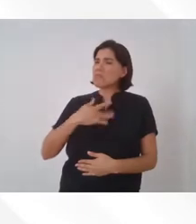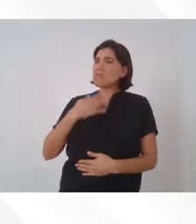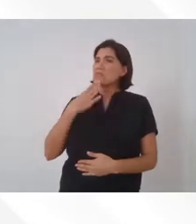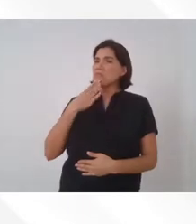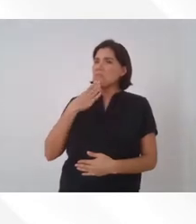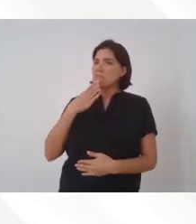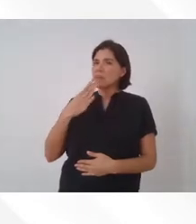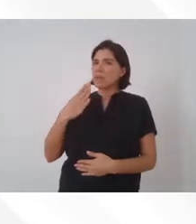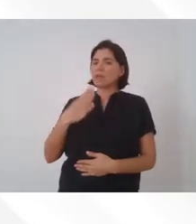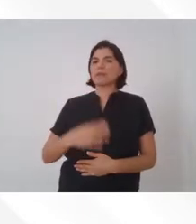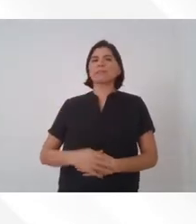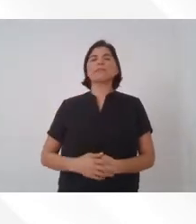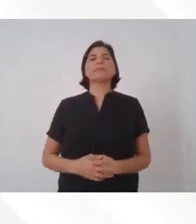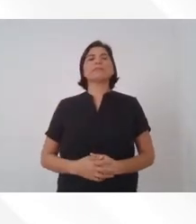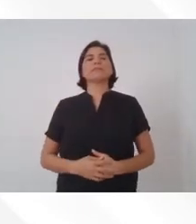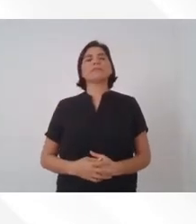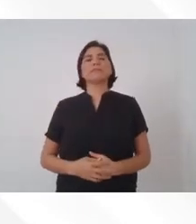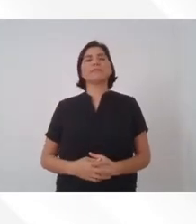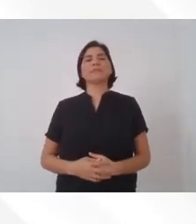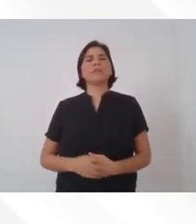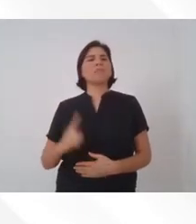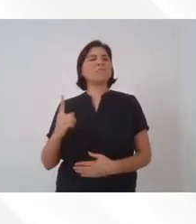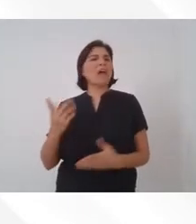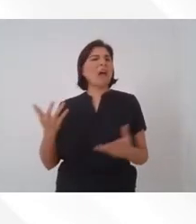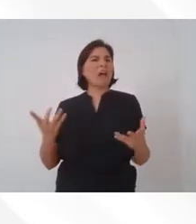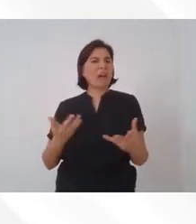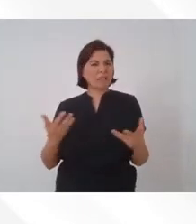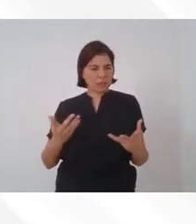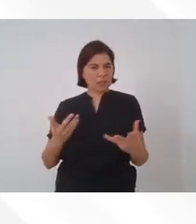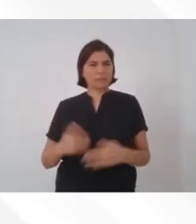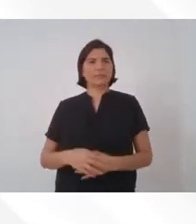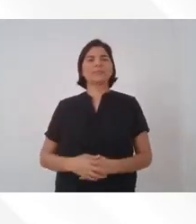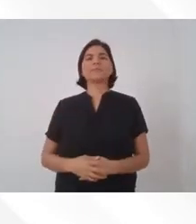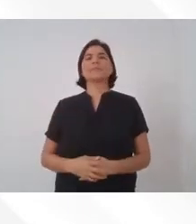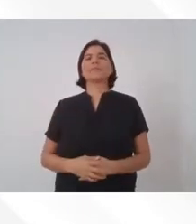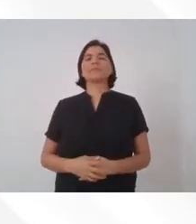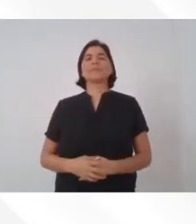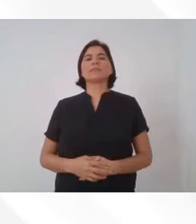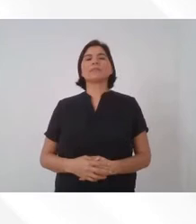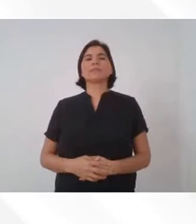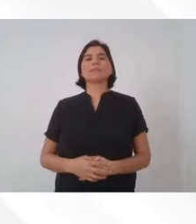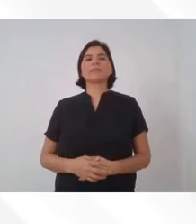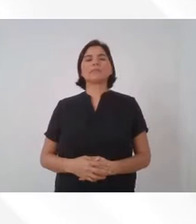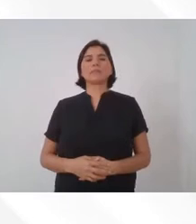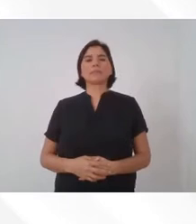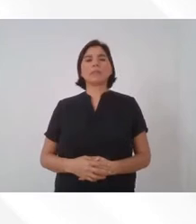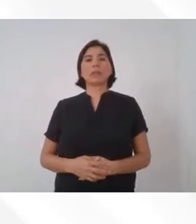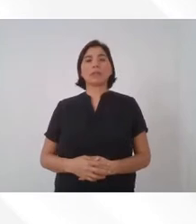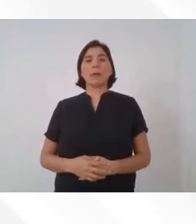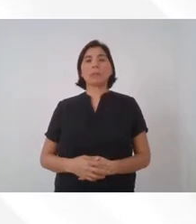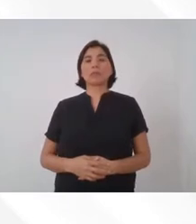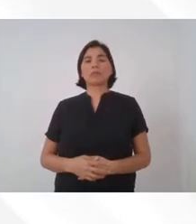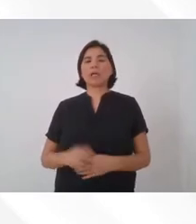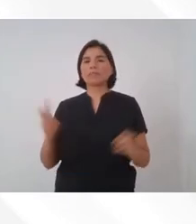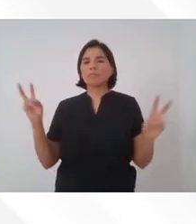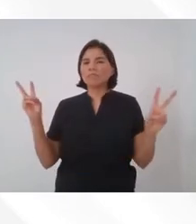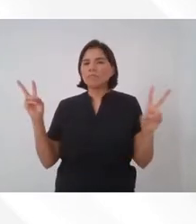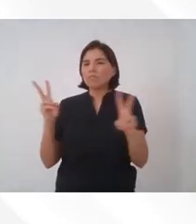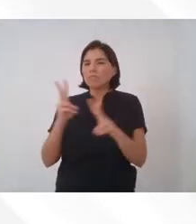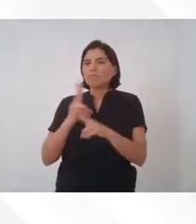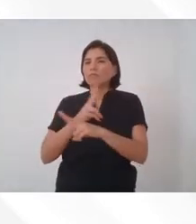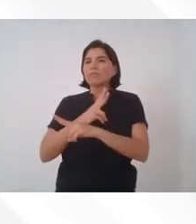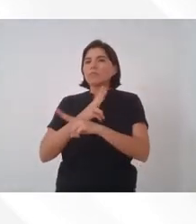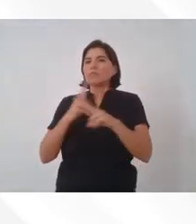hacer es, vamos a hacer dos respiraciones profundas. Después de eso cerramos